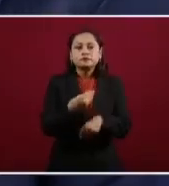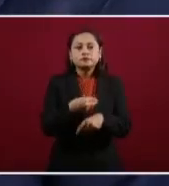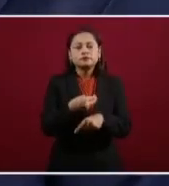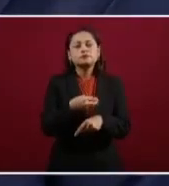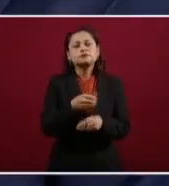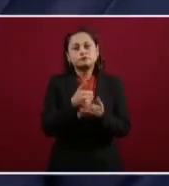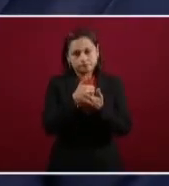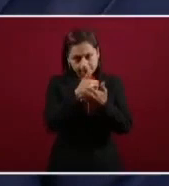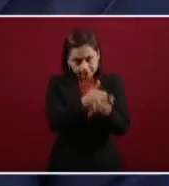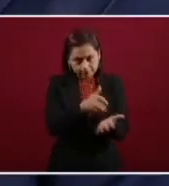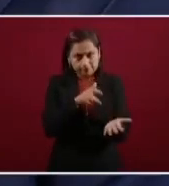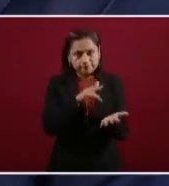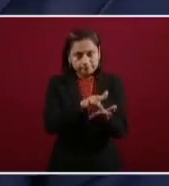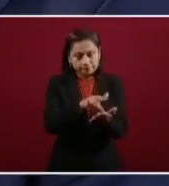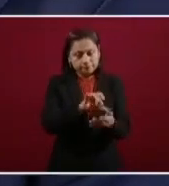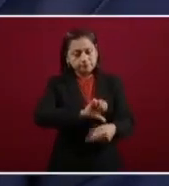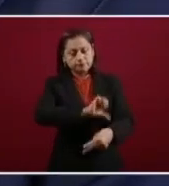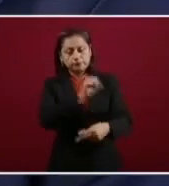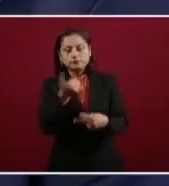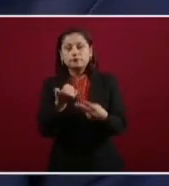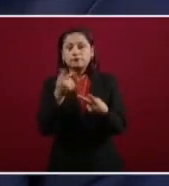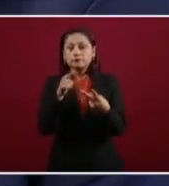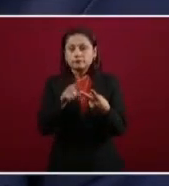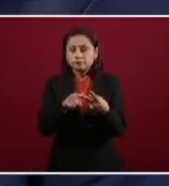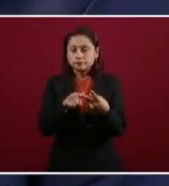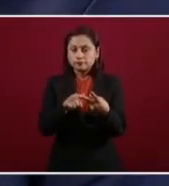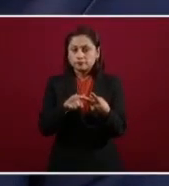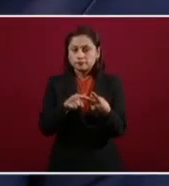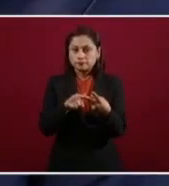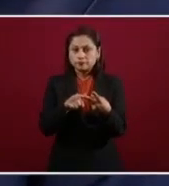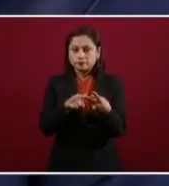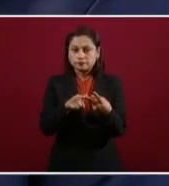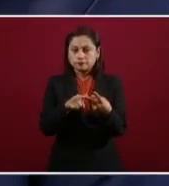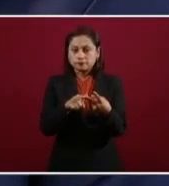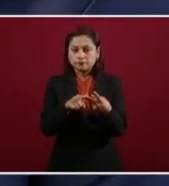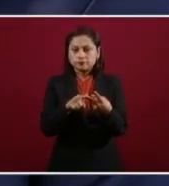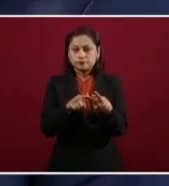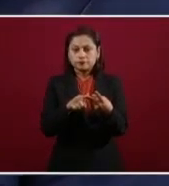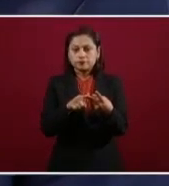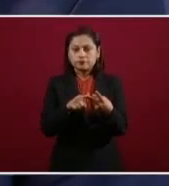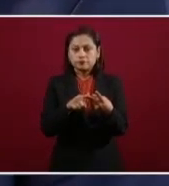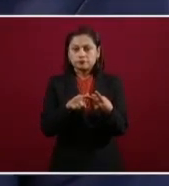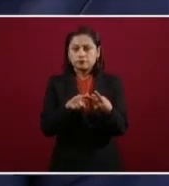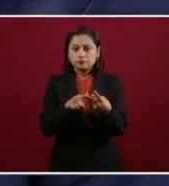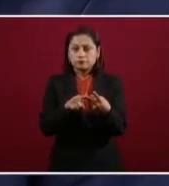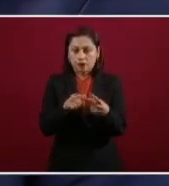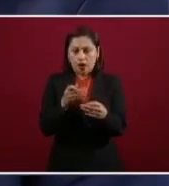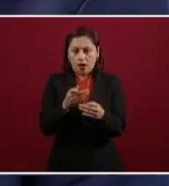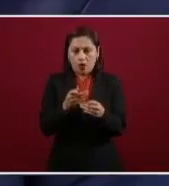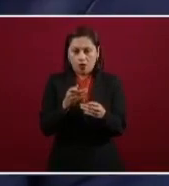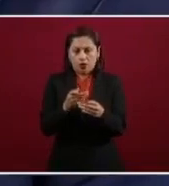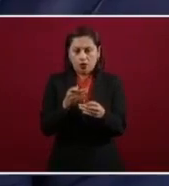otra acción es está